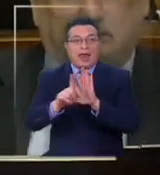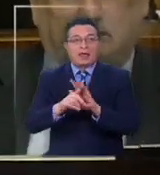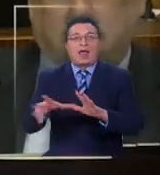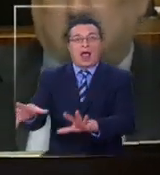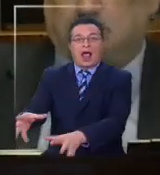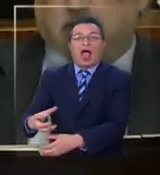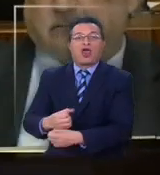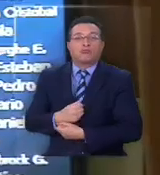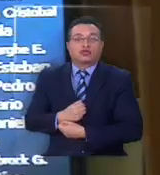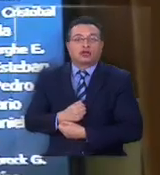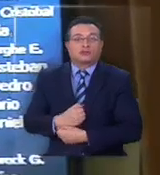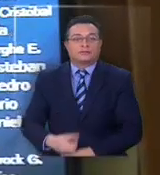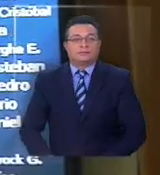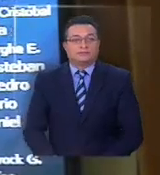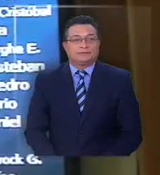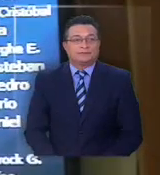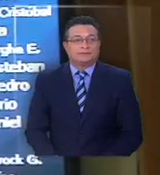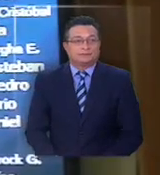adopción.